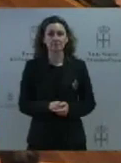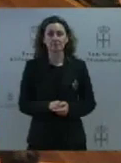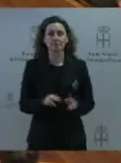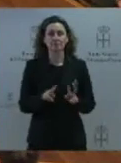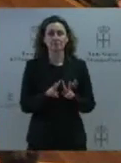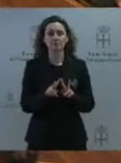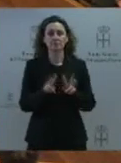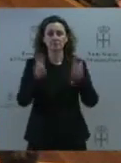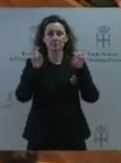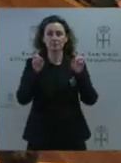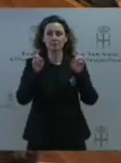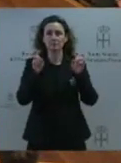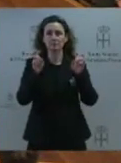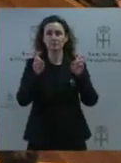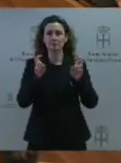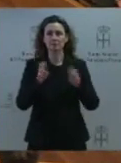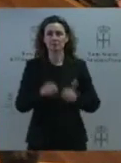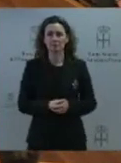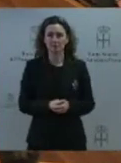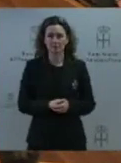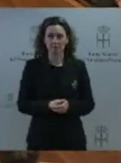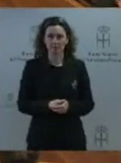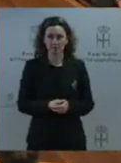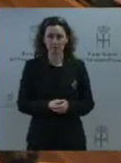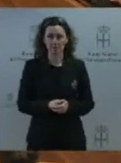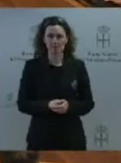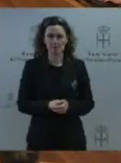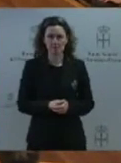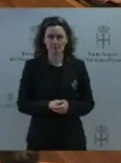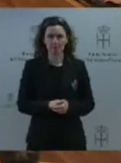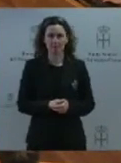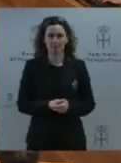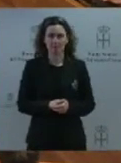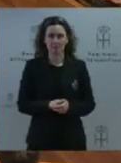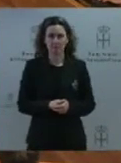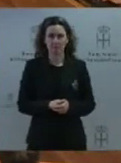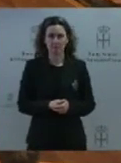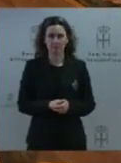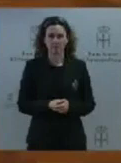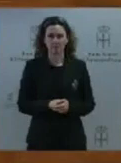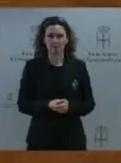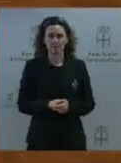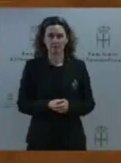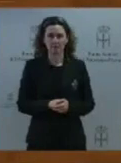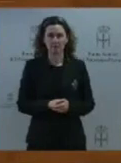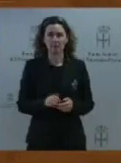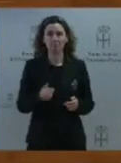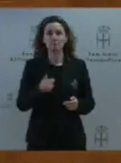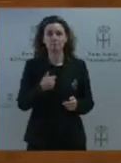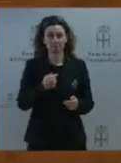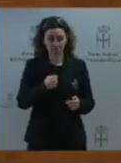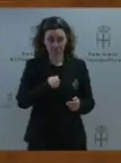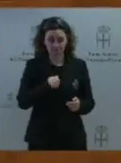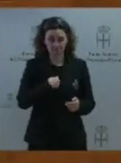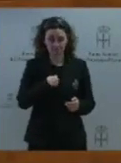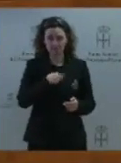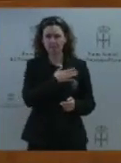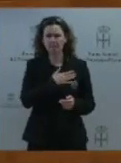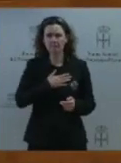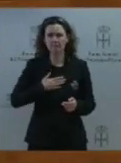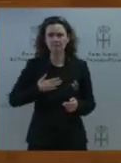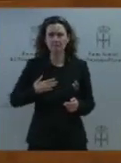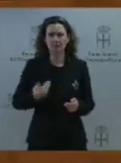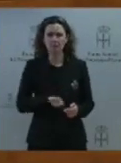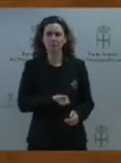una de las primeras cuestiones que le hizo esta diputada a querer participar en política fue precisamente esa sensación que